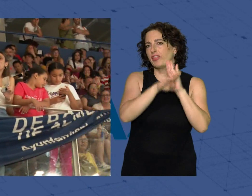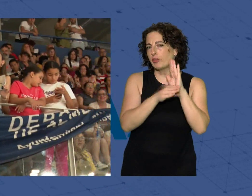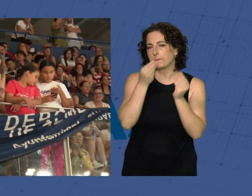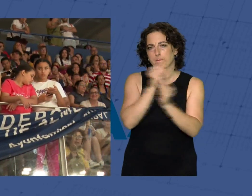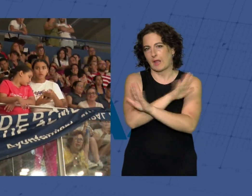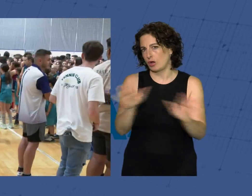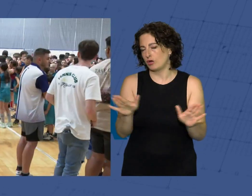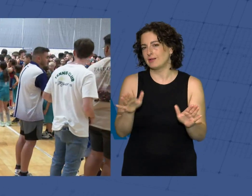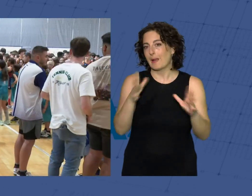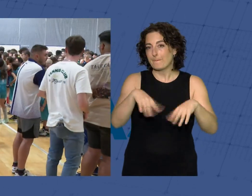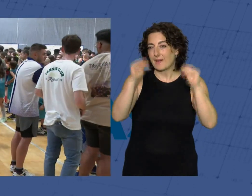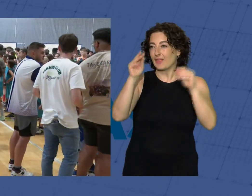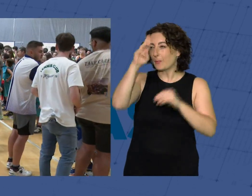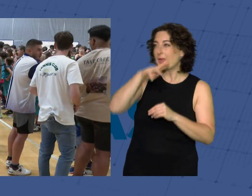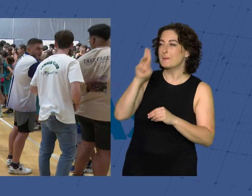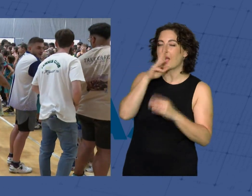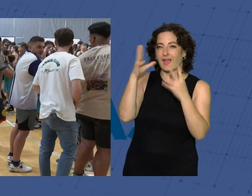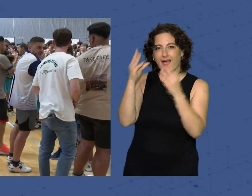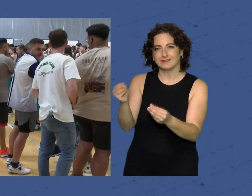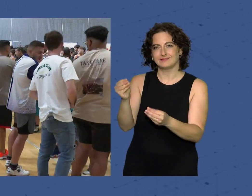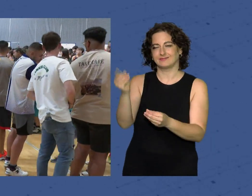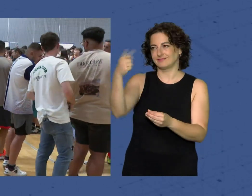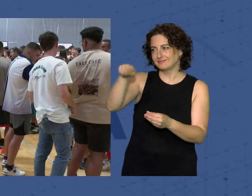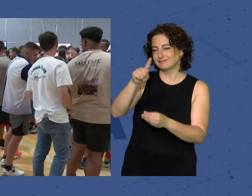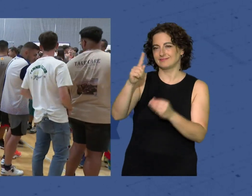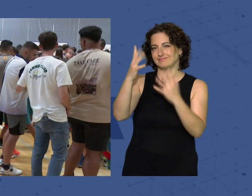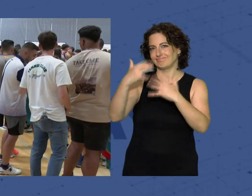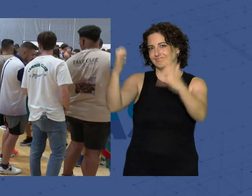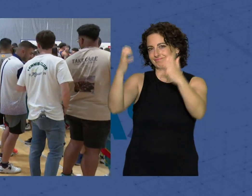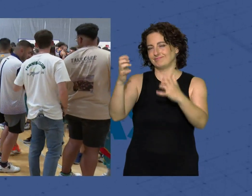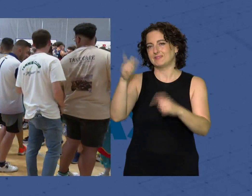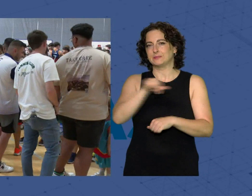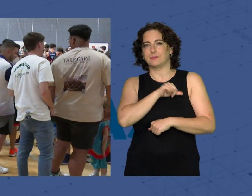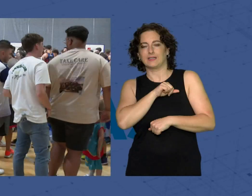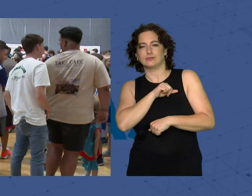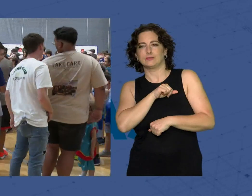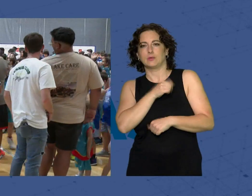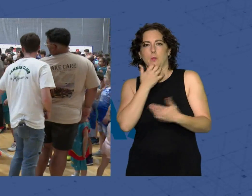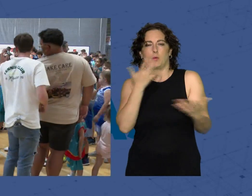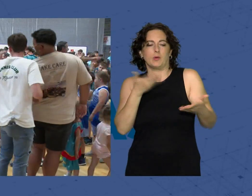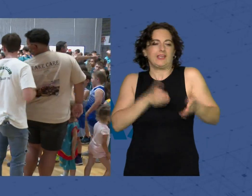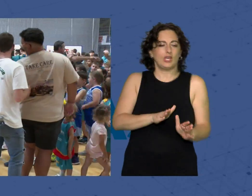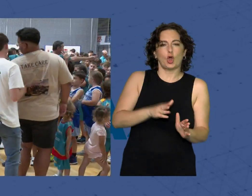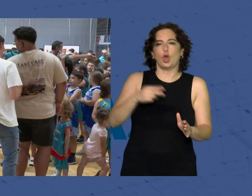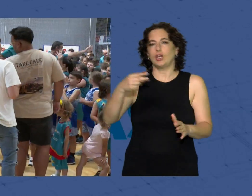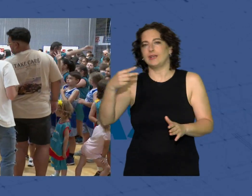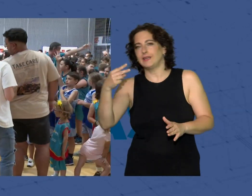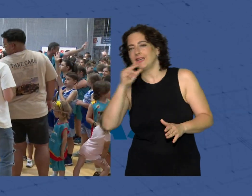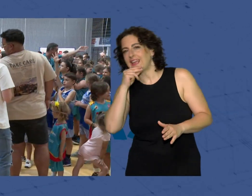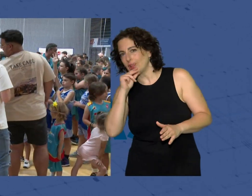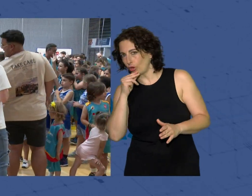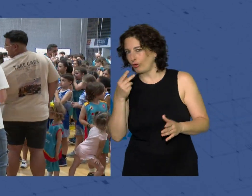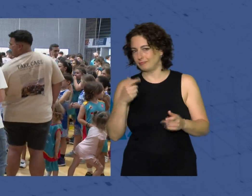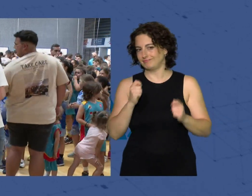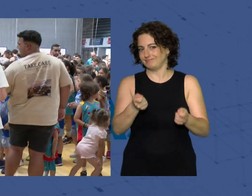ver este palacio con padre y madre ahí en la grada esperando que sus hijos y sus nietos reciban esta